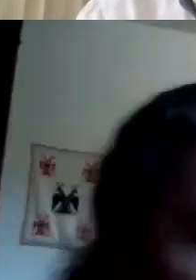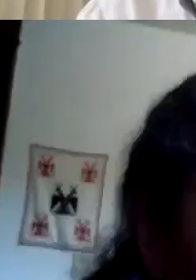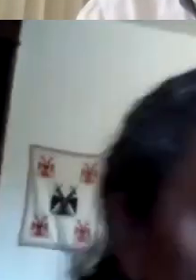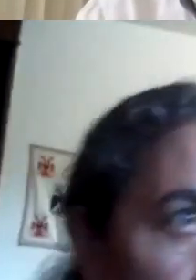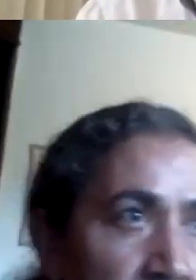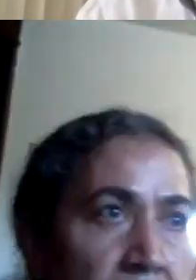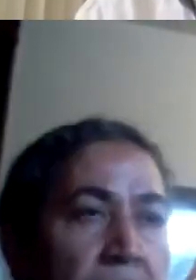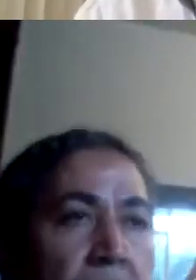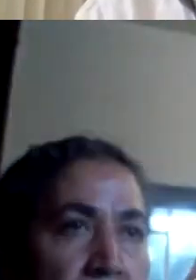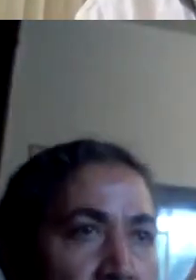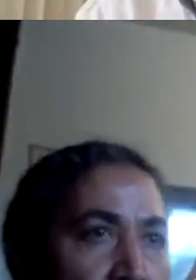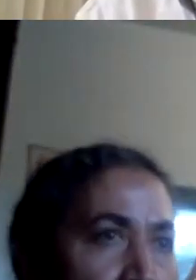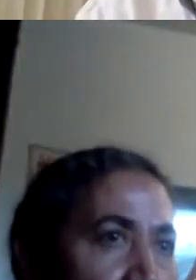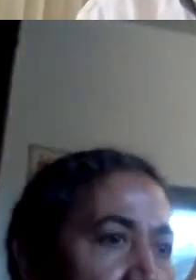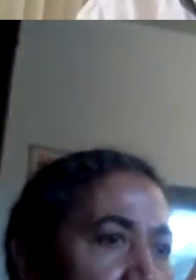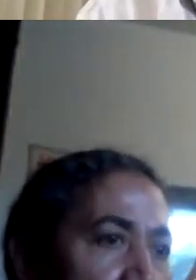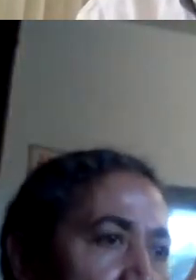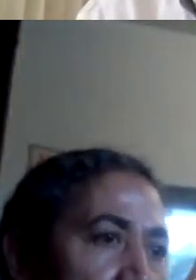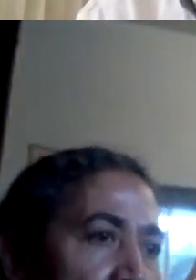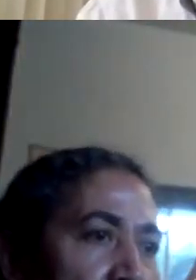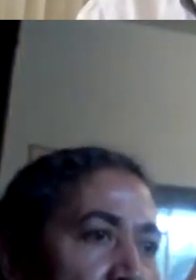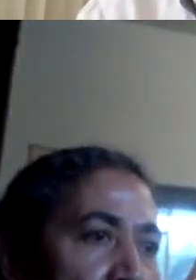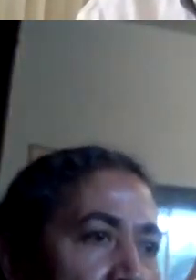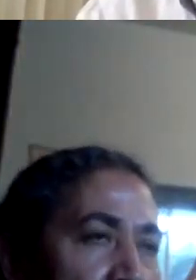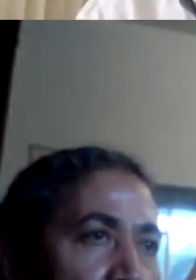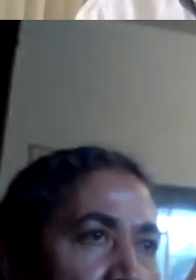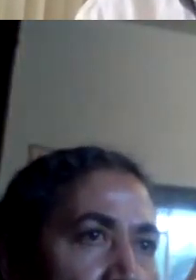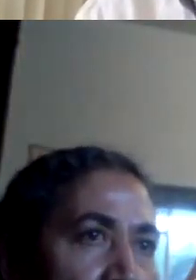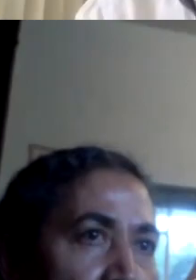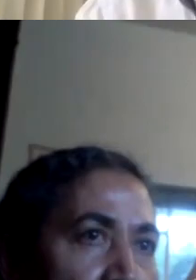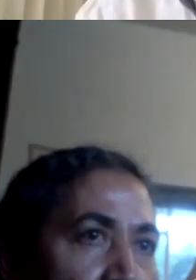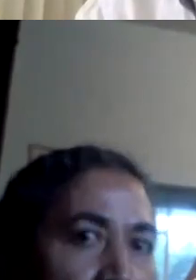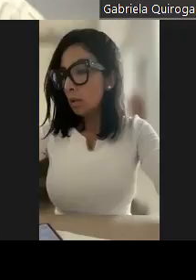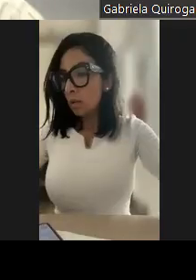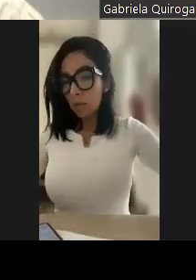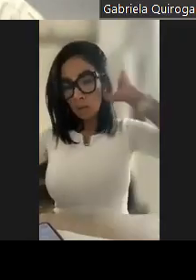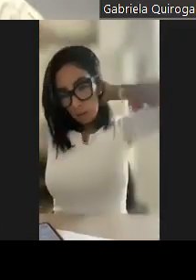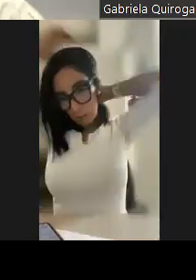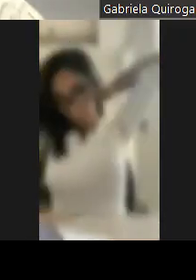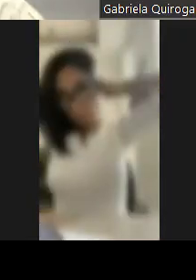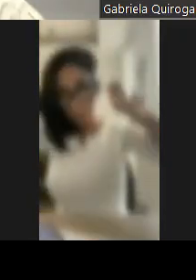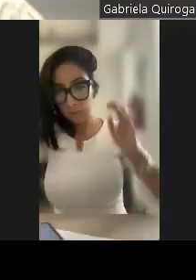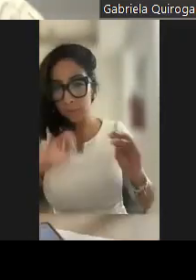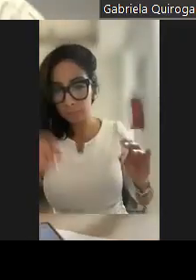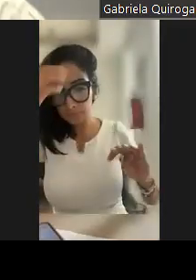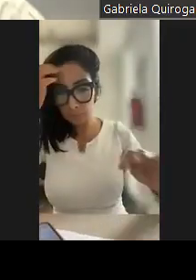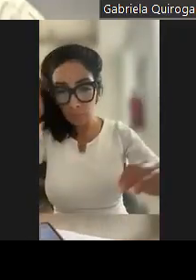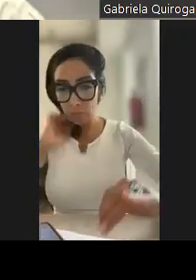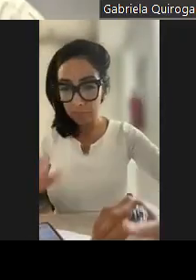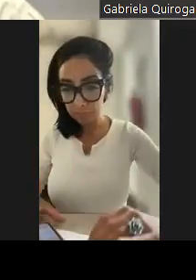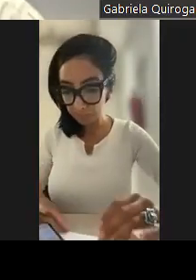votarlo, porque usted dijo algo que medianamente me satisface. Enfatizo el